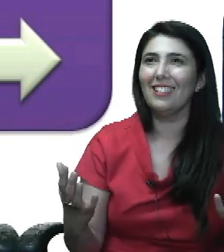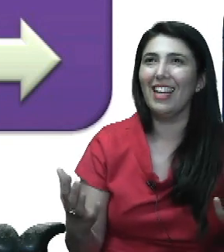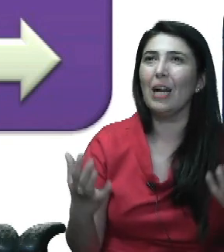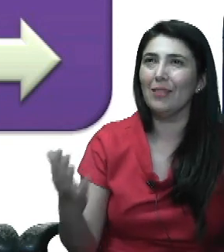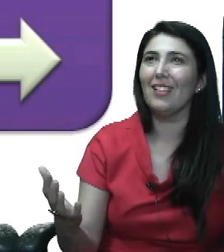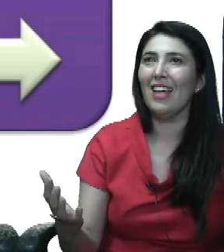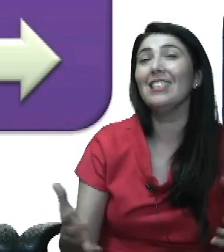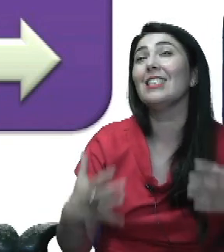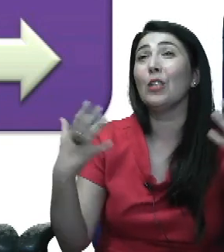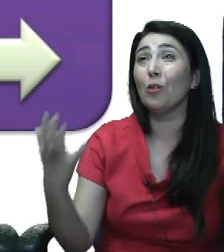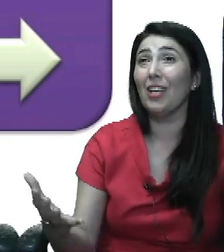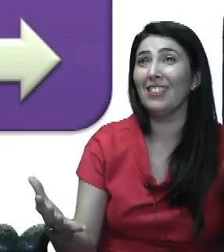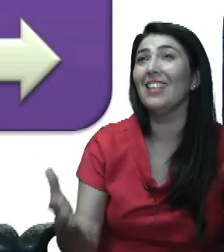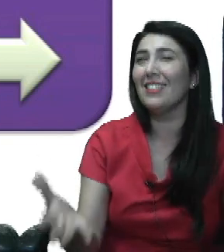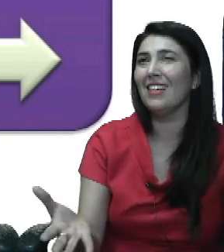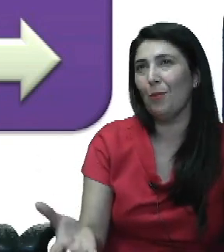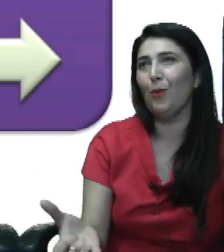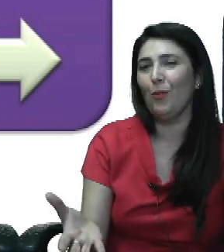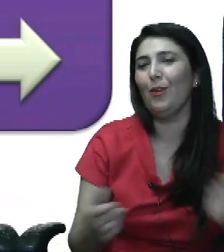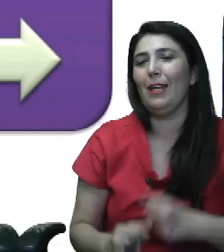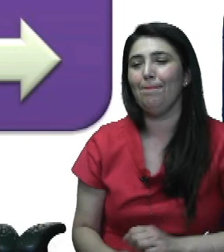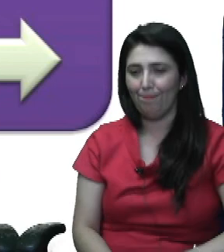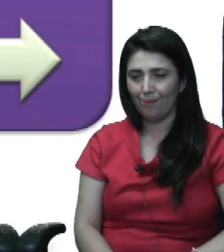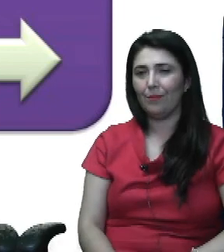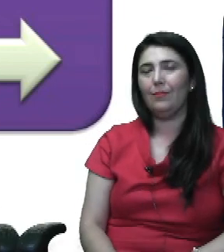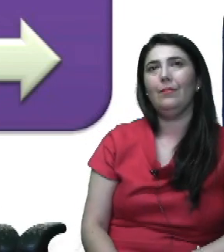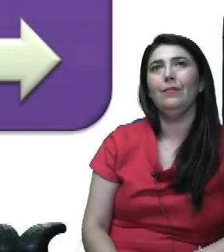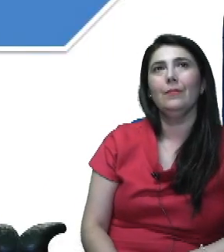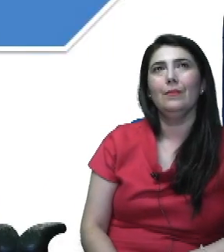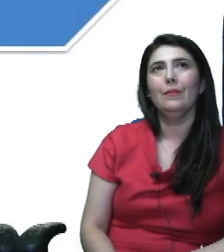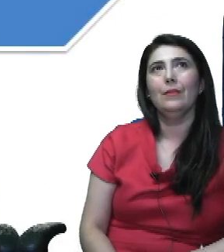potencie las capacidades y el sentido de eficacia de ese equipo local.